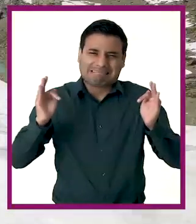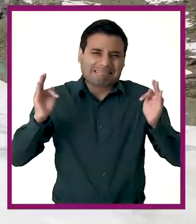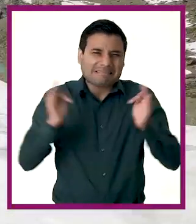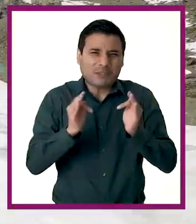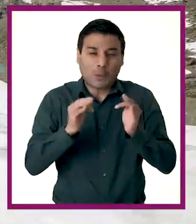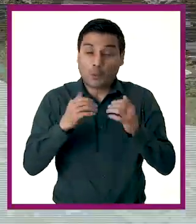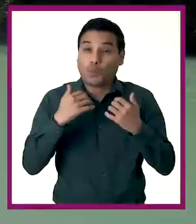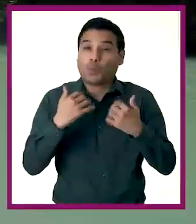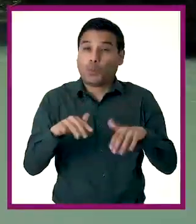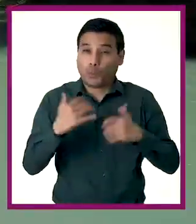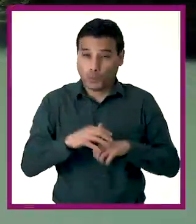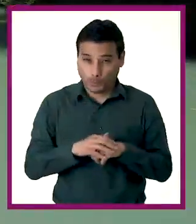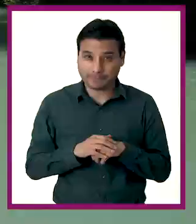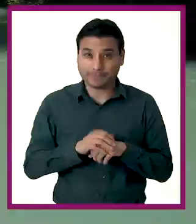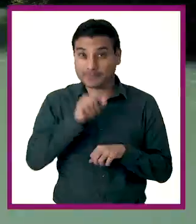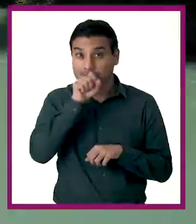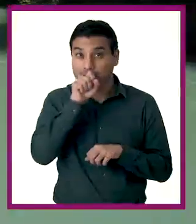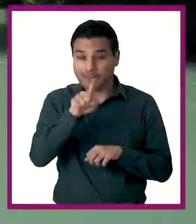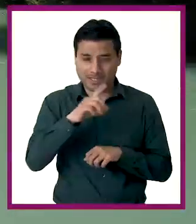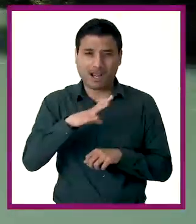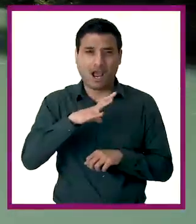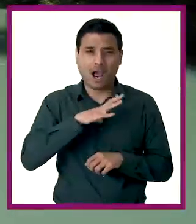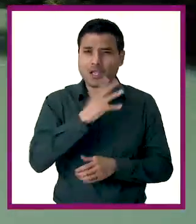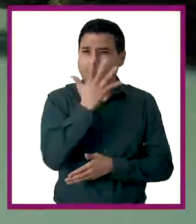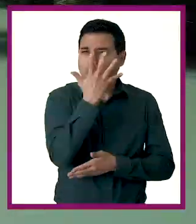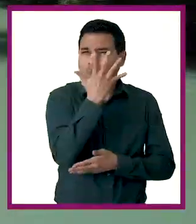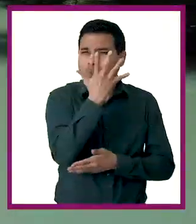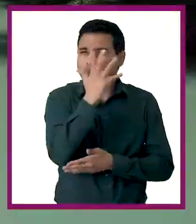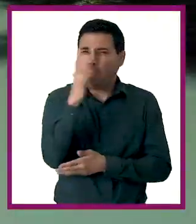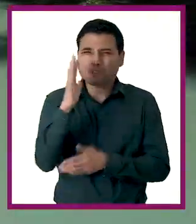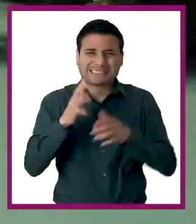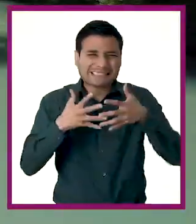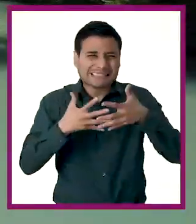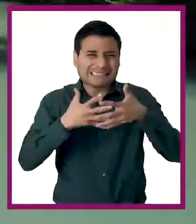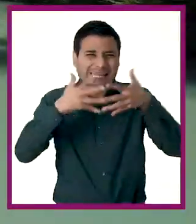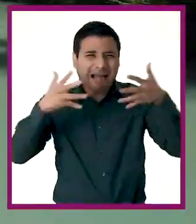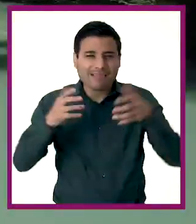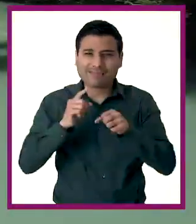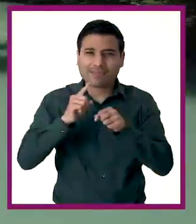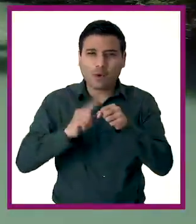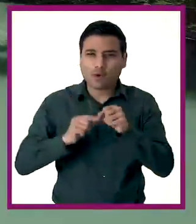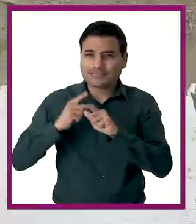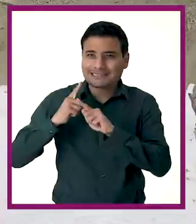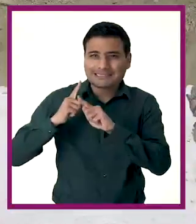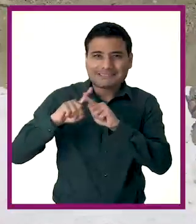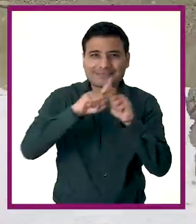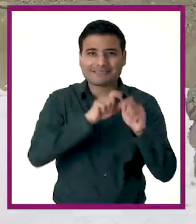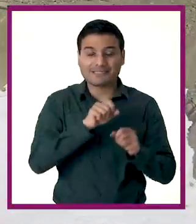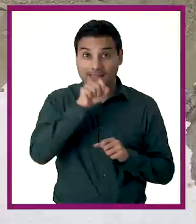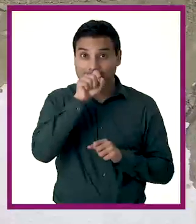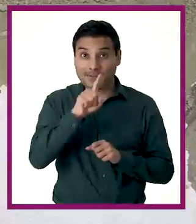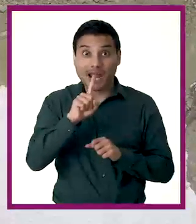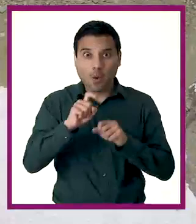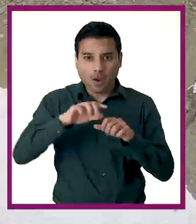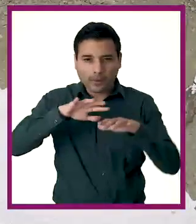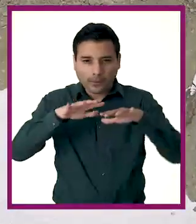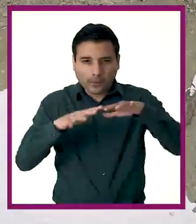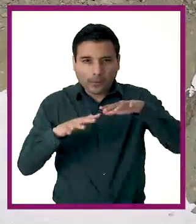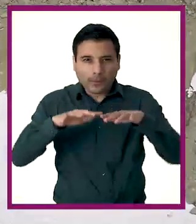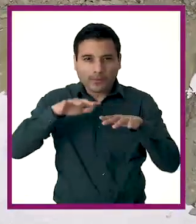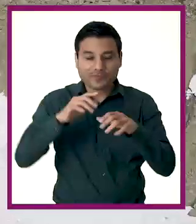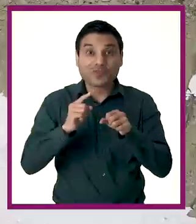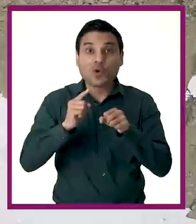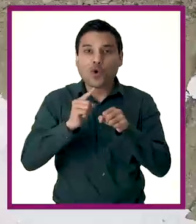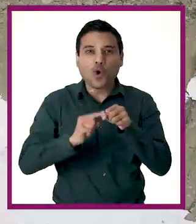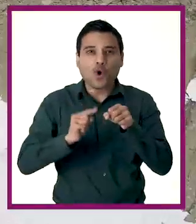montañoso invernal. Sus extensas reservas naturales, bosques espesos multicolores por el otoño y lagos de color turquesa